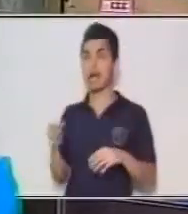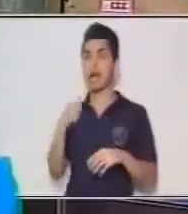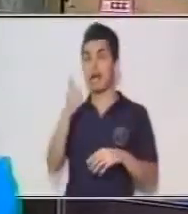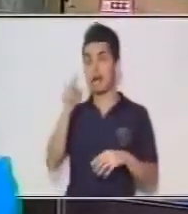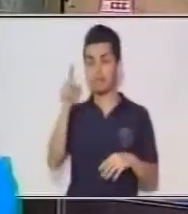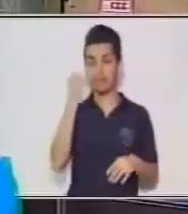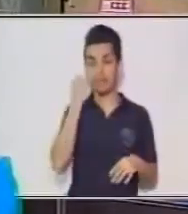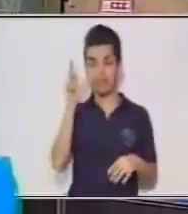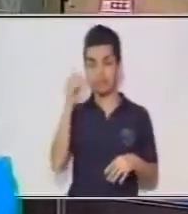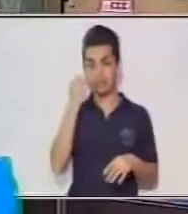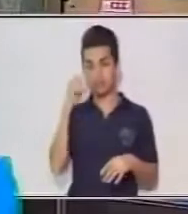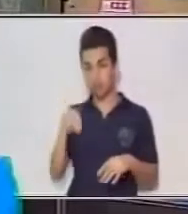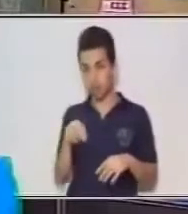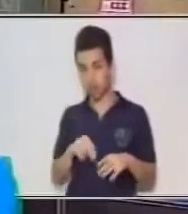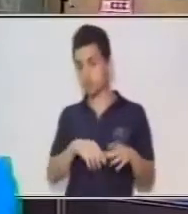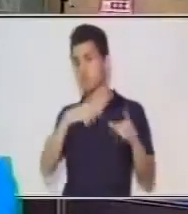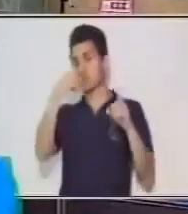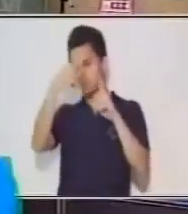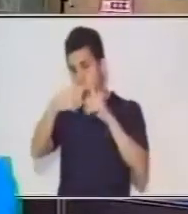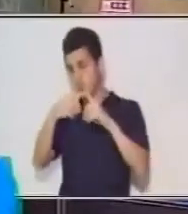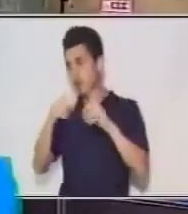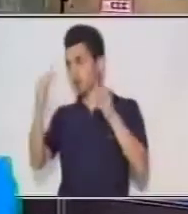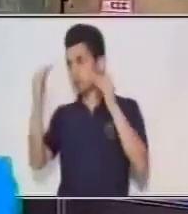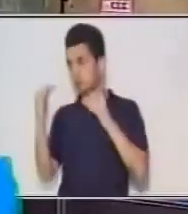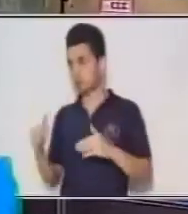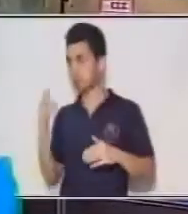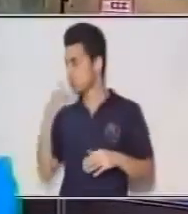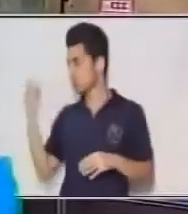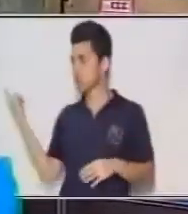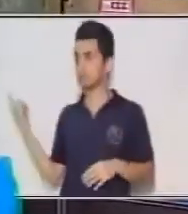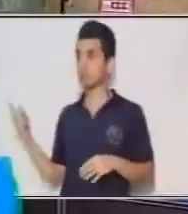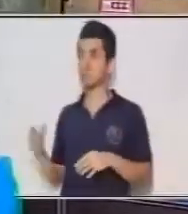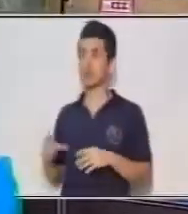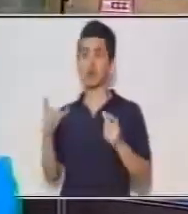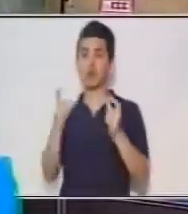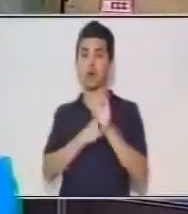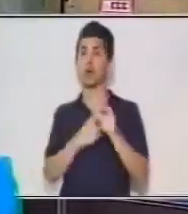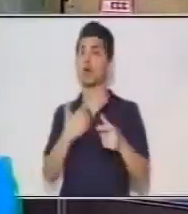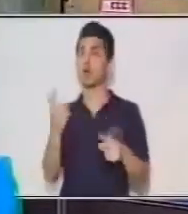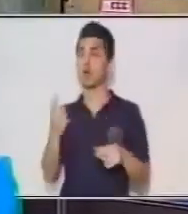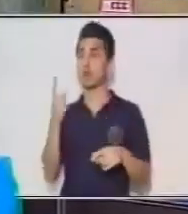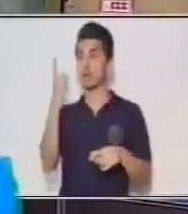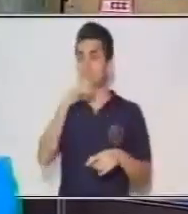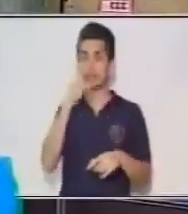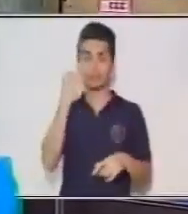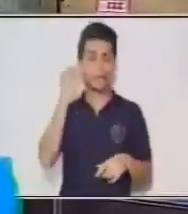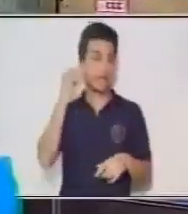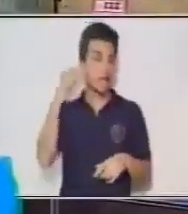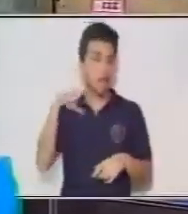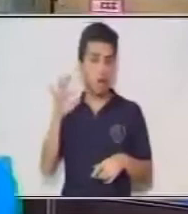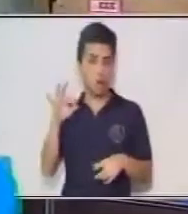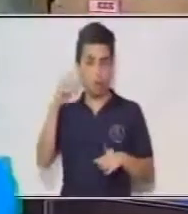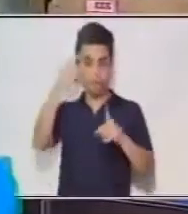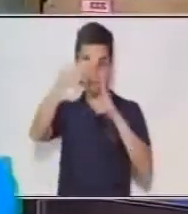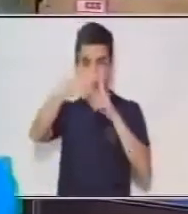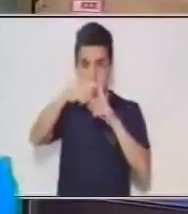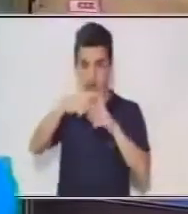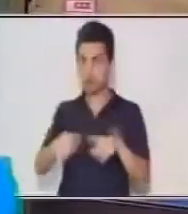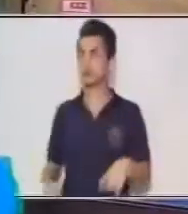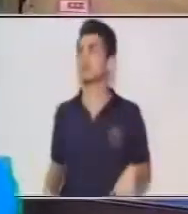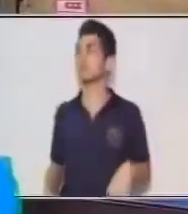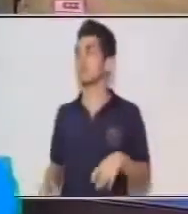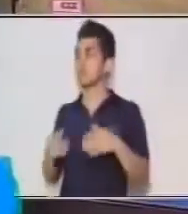la adición, que es la suma, que la vas a identificar por medio del signo más. Y